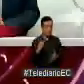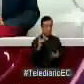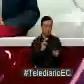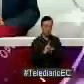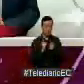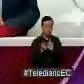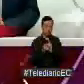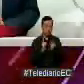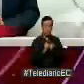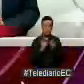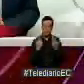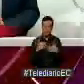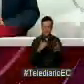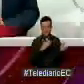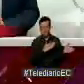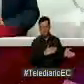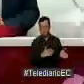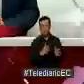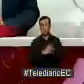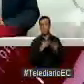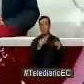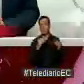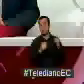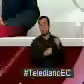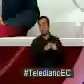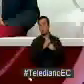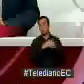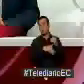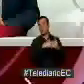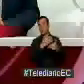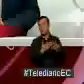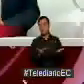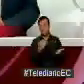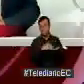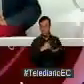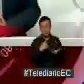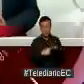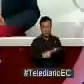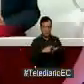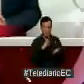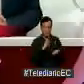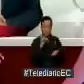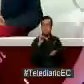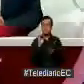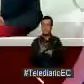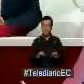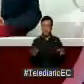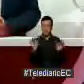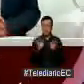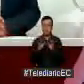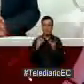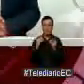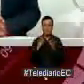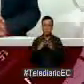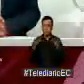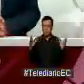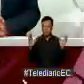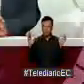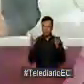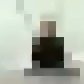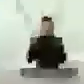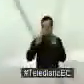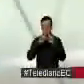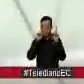este encuentro que se llevó a cabo, luego de tantos años además? Bueno, sí, cabe destacar la amplia participación que hubo del